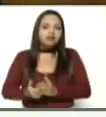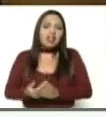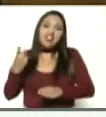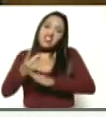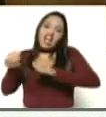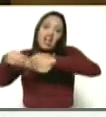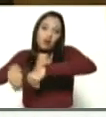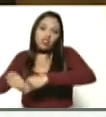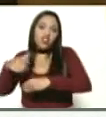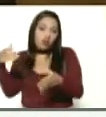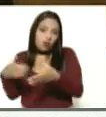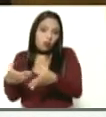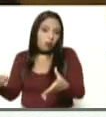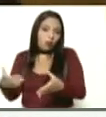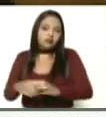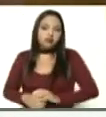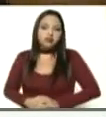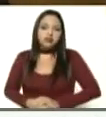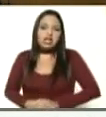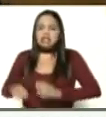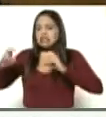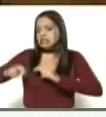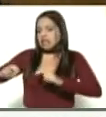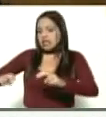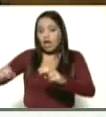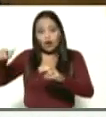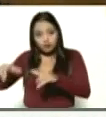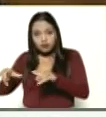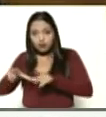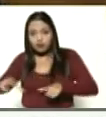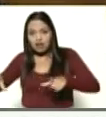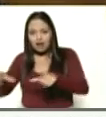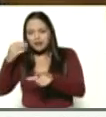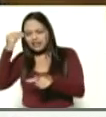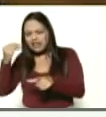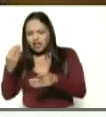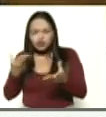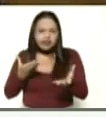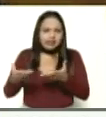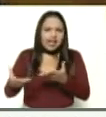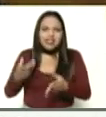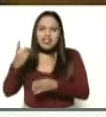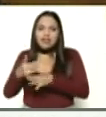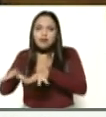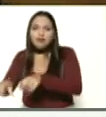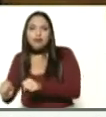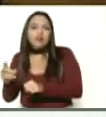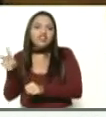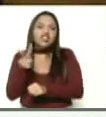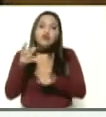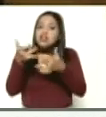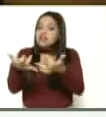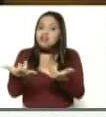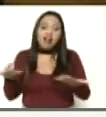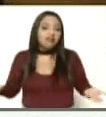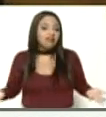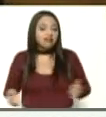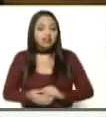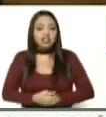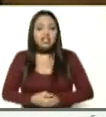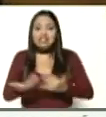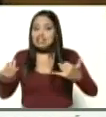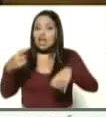¿eh? Y se sentaron en estos mismos lugares pensando, bueno, tenemos que apoderarnos de Venezuela ahorita. Vamos a aprovechar que